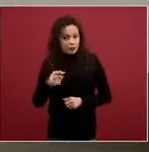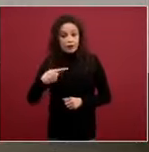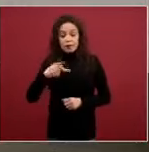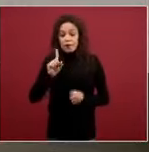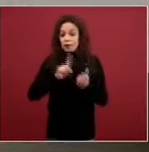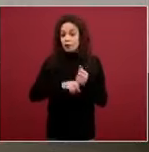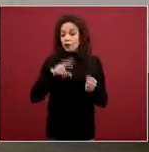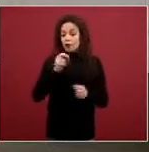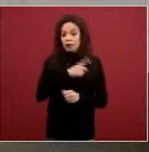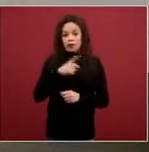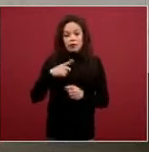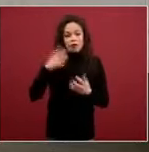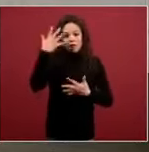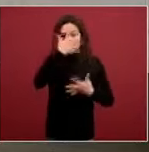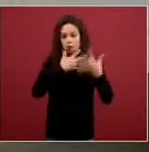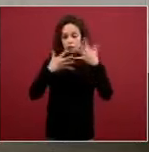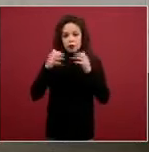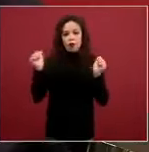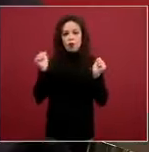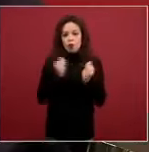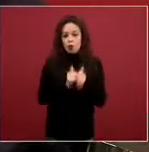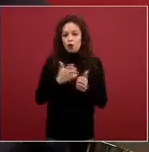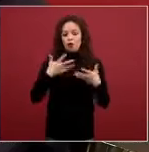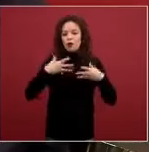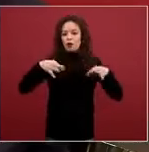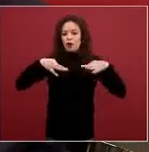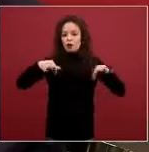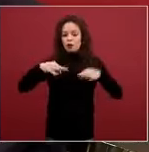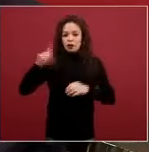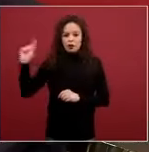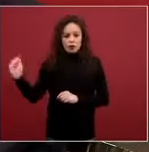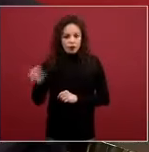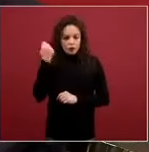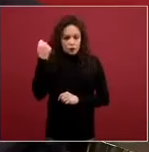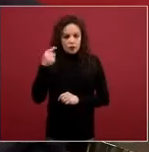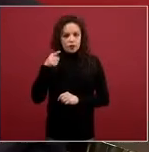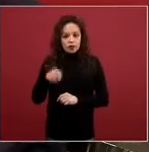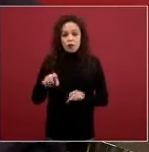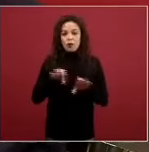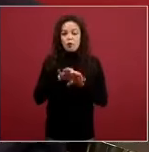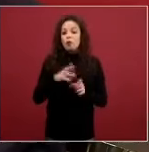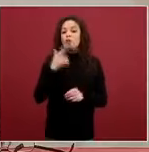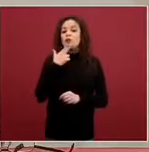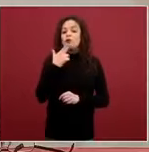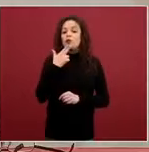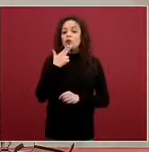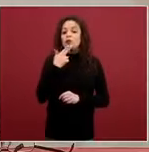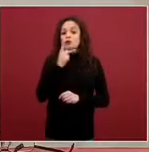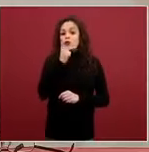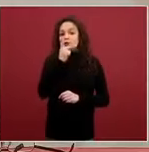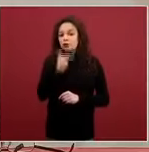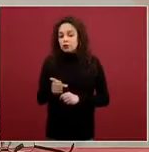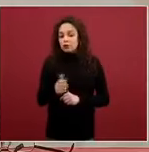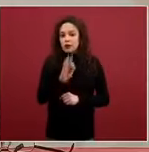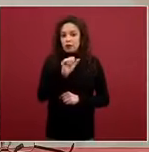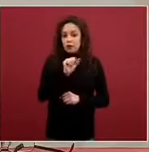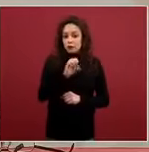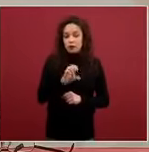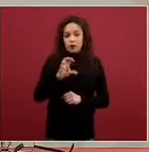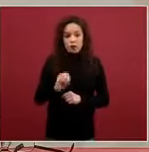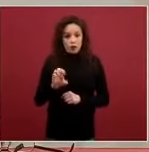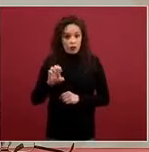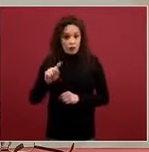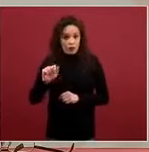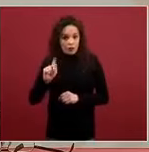algunos documentos técnicos en los que tenemos el uso de la expresión fase o etapa, por ejemplo, para